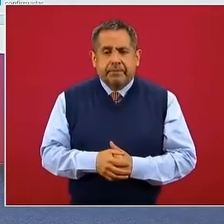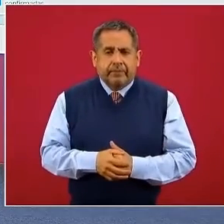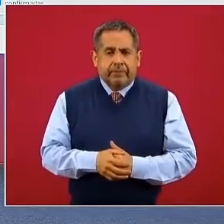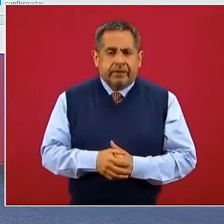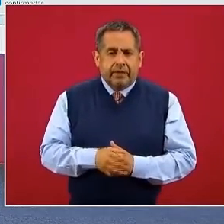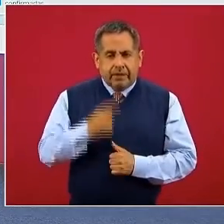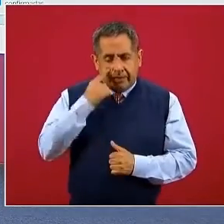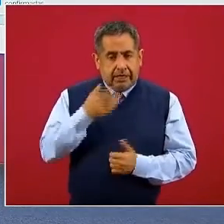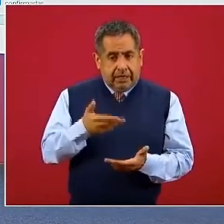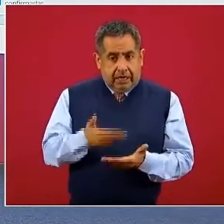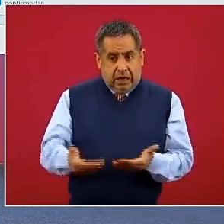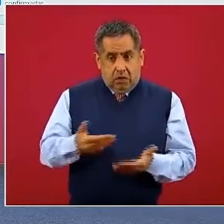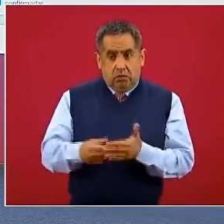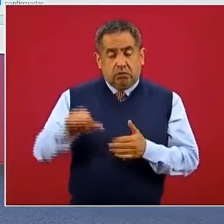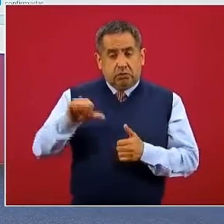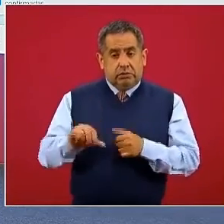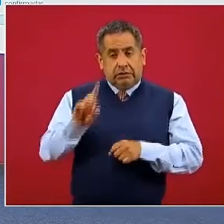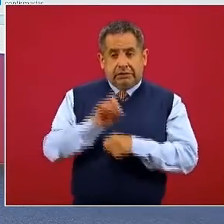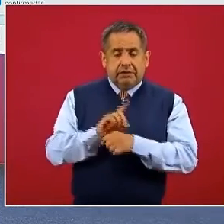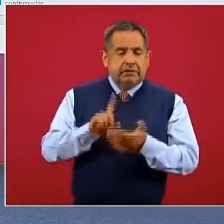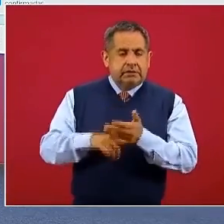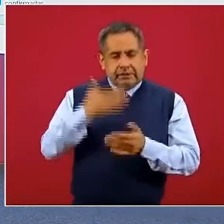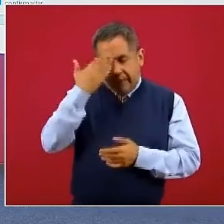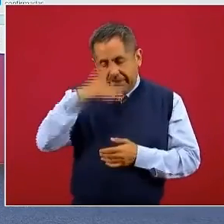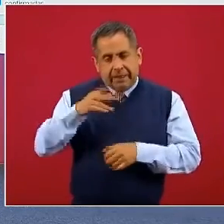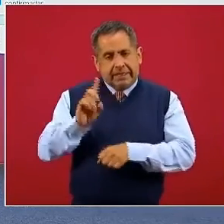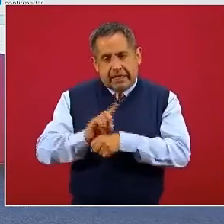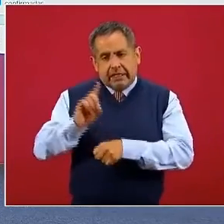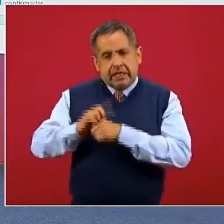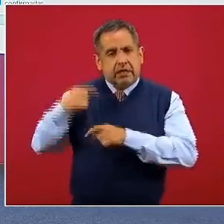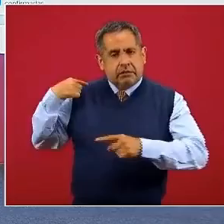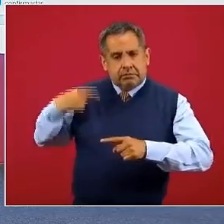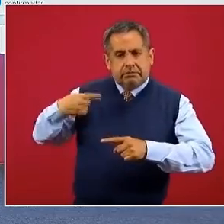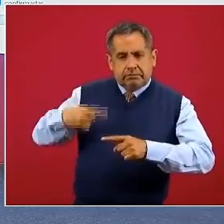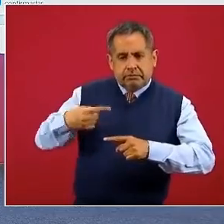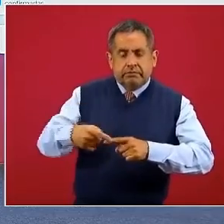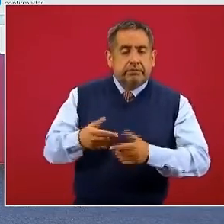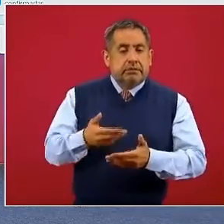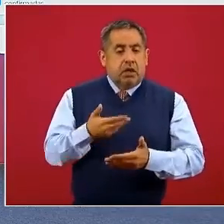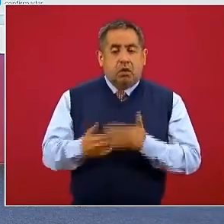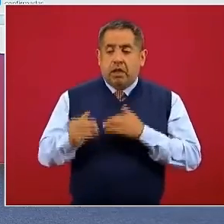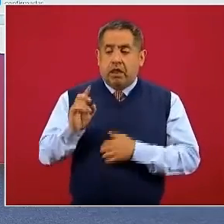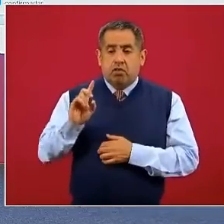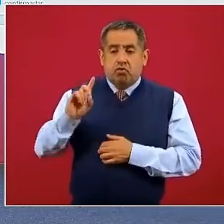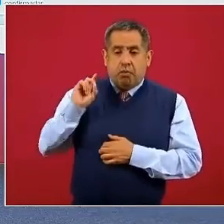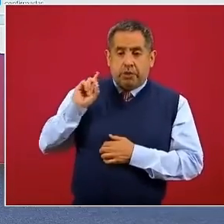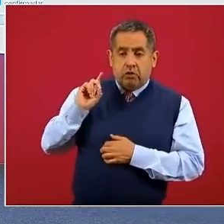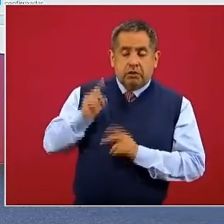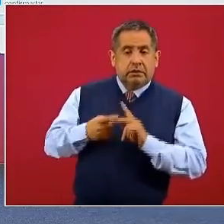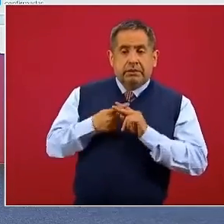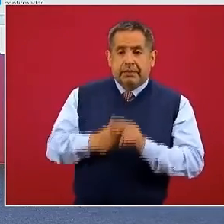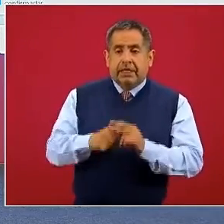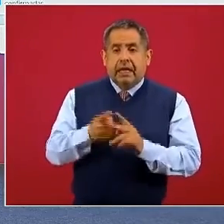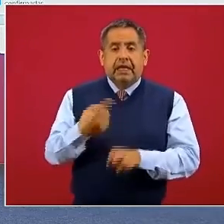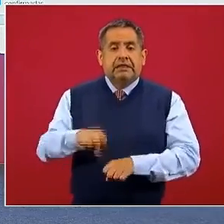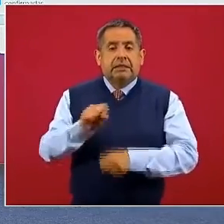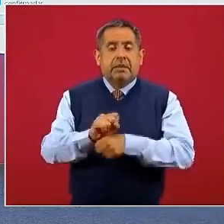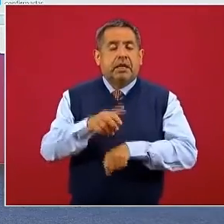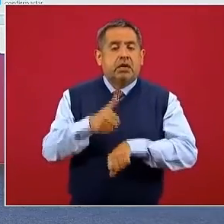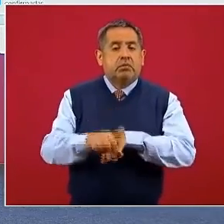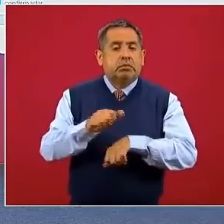día de hoy, y esto lógicamente lo hacemos todas las semanas, iniciamos ya desde el domingo graficando la semana